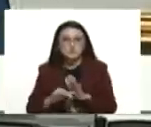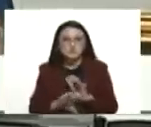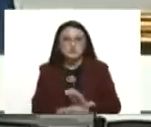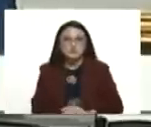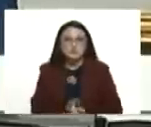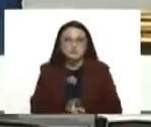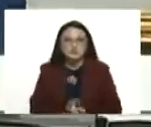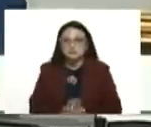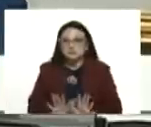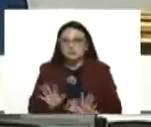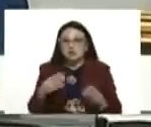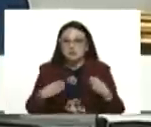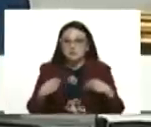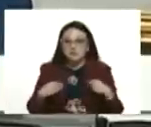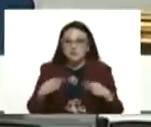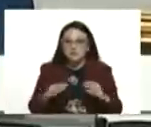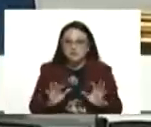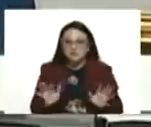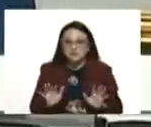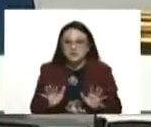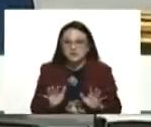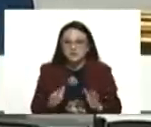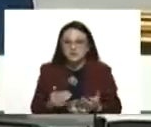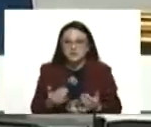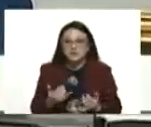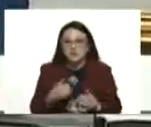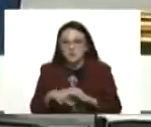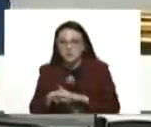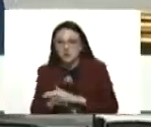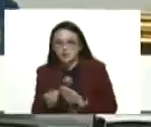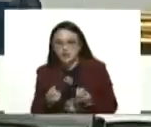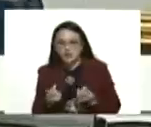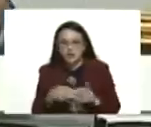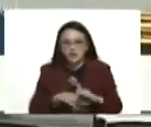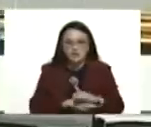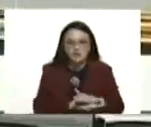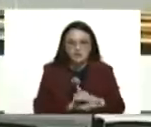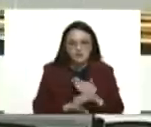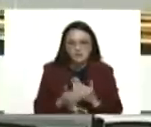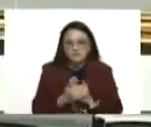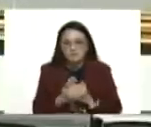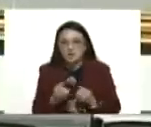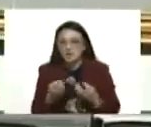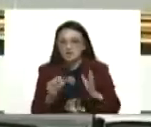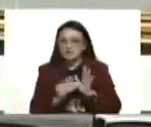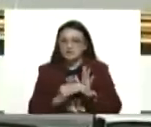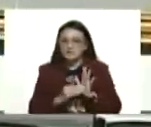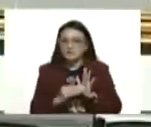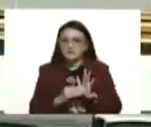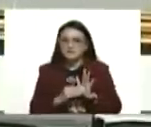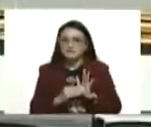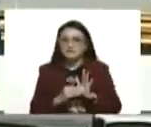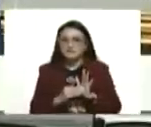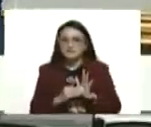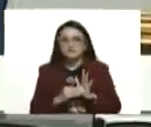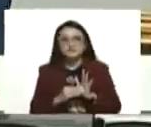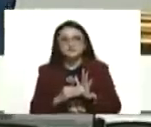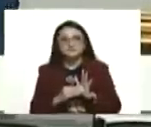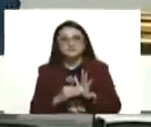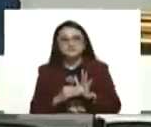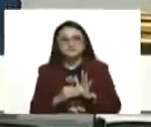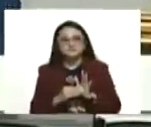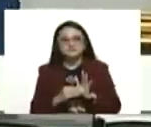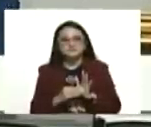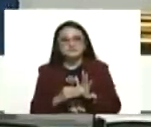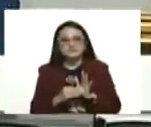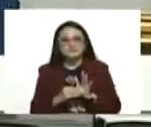Y no te preocupes, que yo te la guardo, la plata. Y no te preocupes, ¿cuántas veces? Yo conozco el caso de un